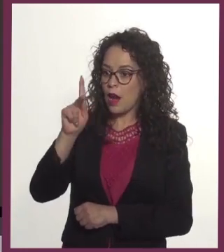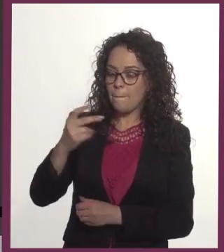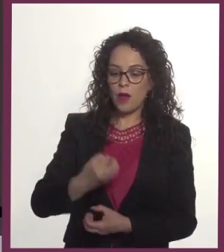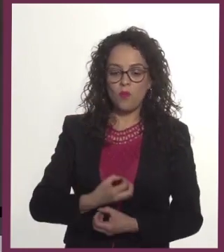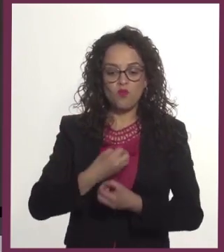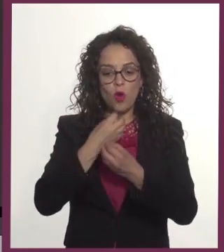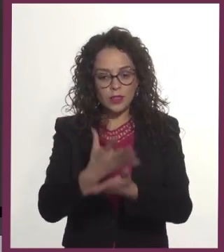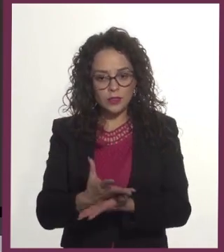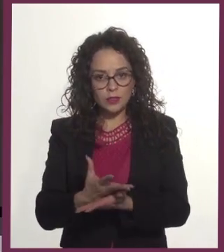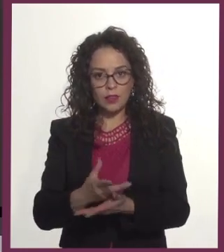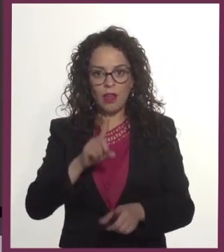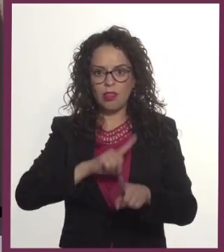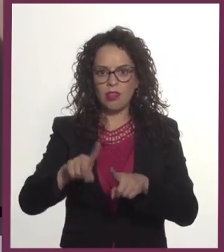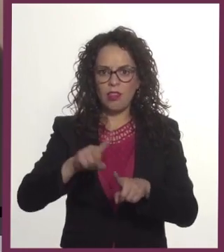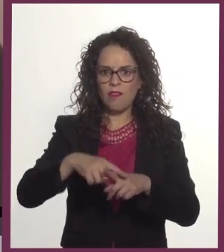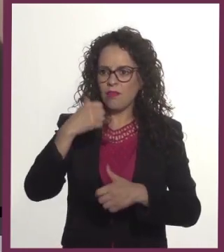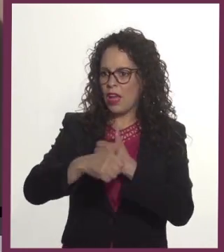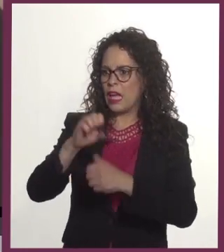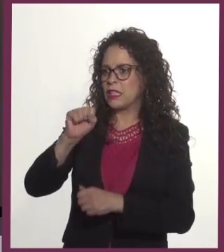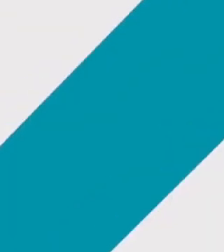Pónganle empeño, corazón y cerebro.